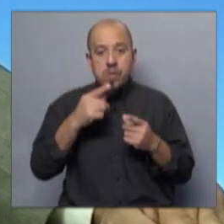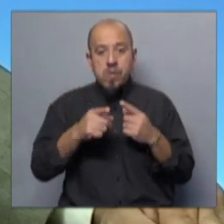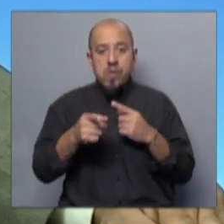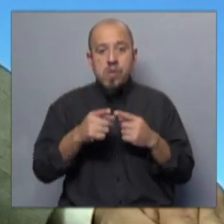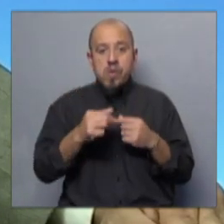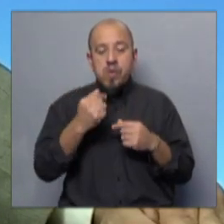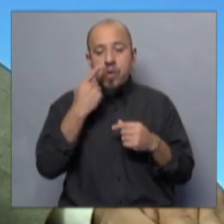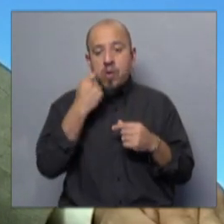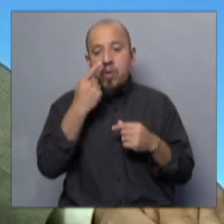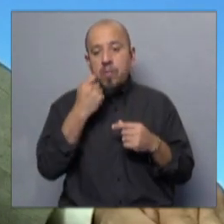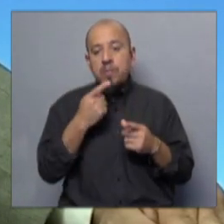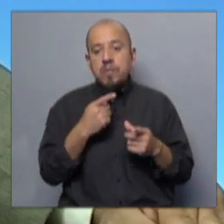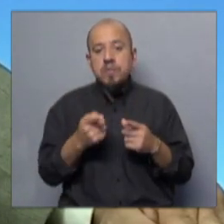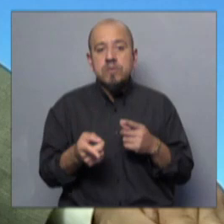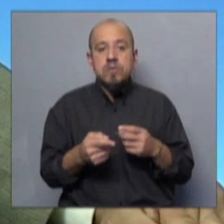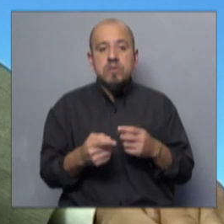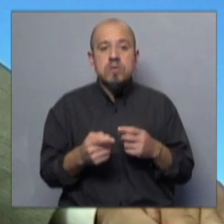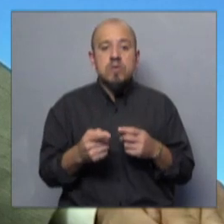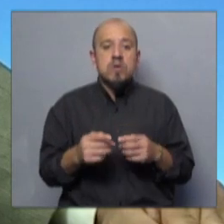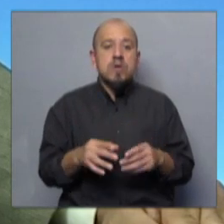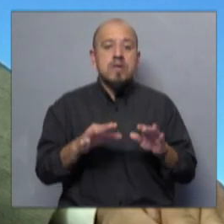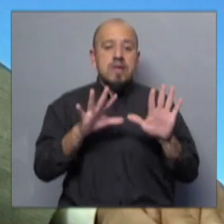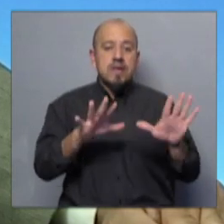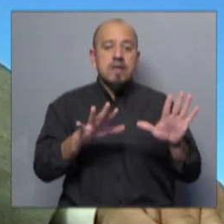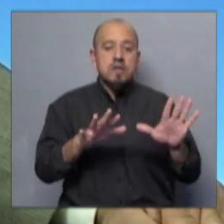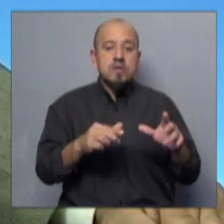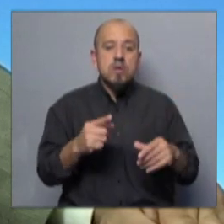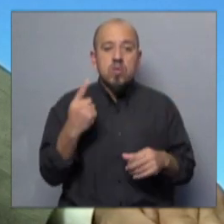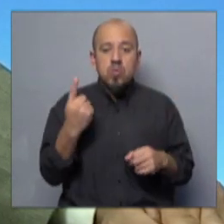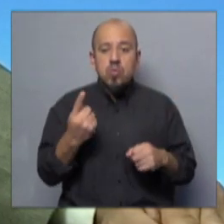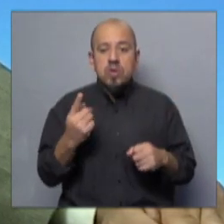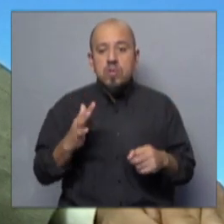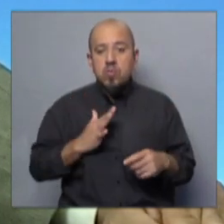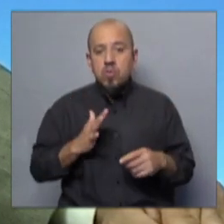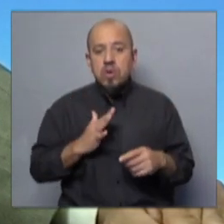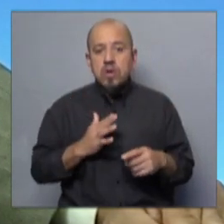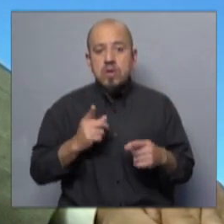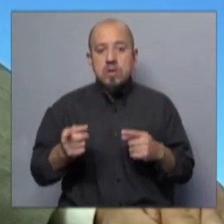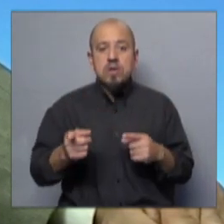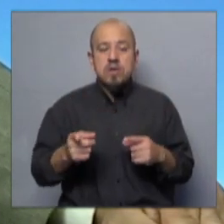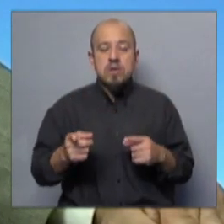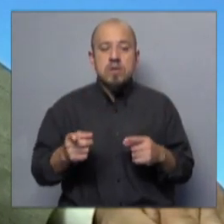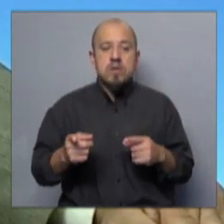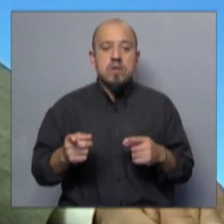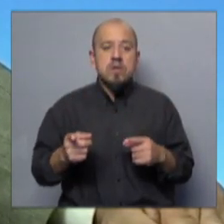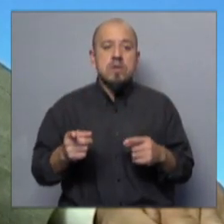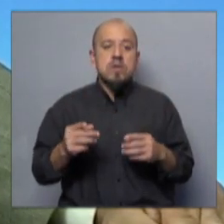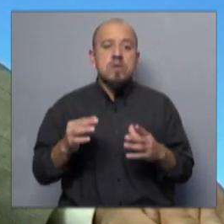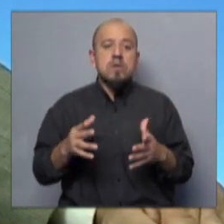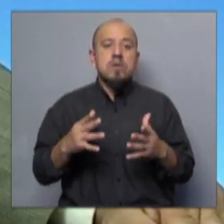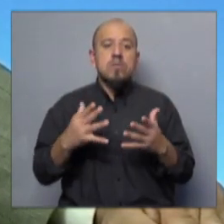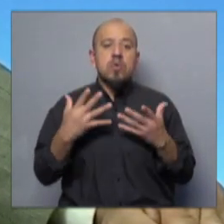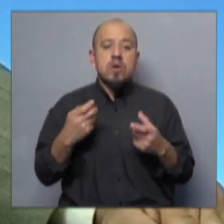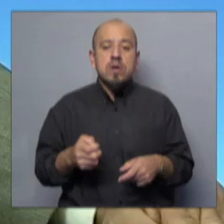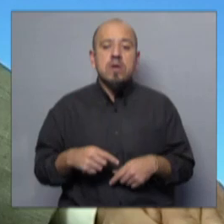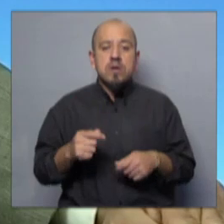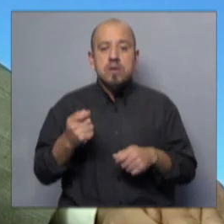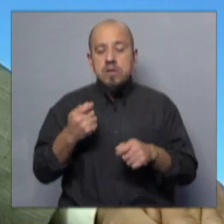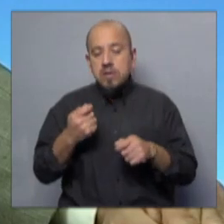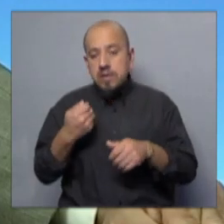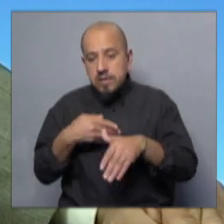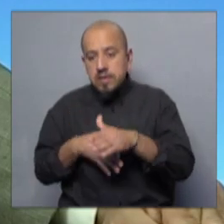hombres una de cada 10 mujeres privada de libertad está presa por prácticamente una 10 por haber quiero ingresar droga